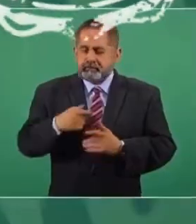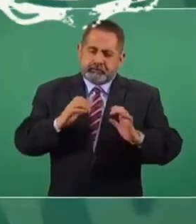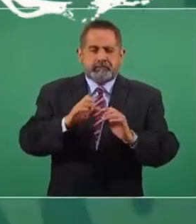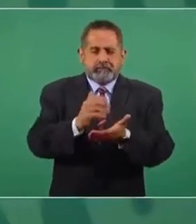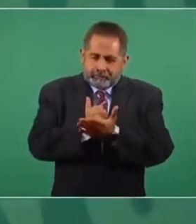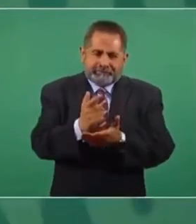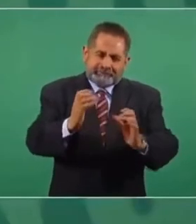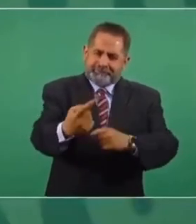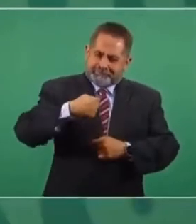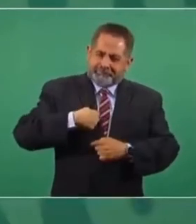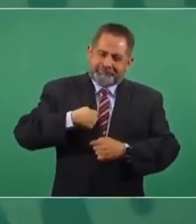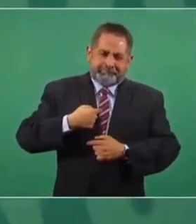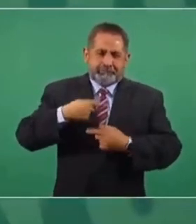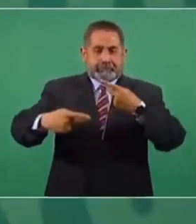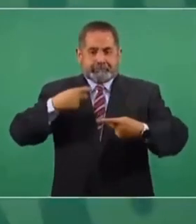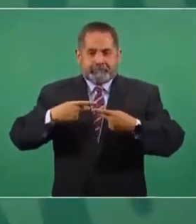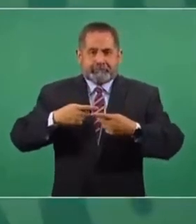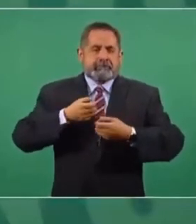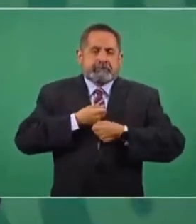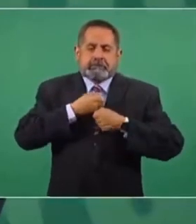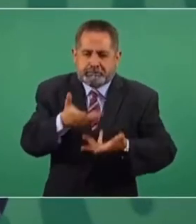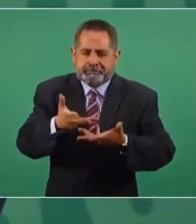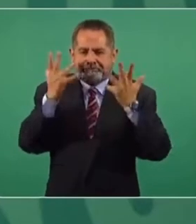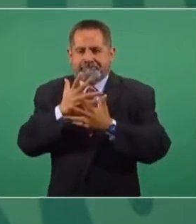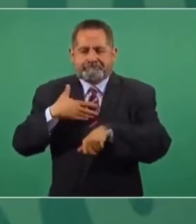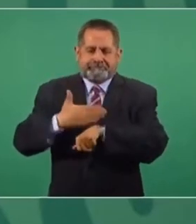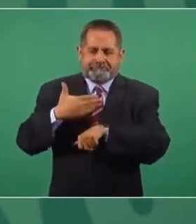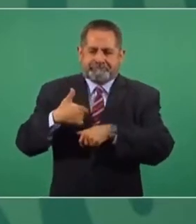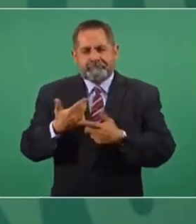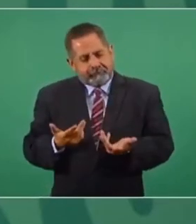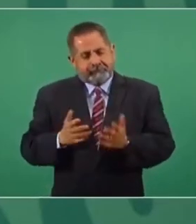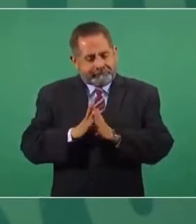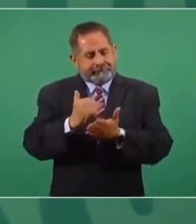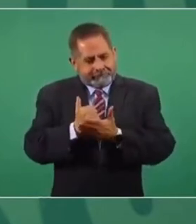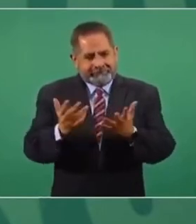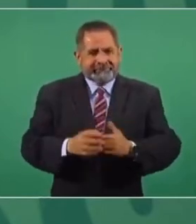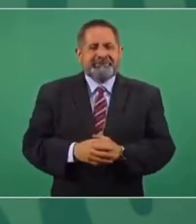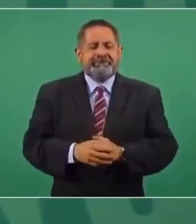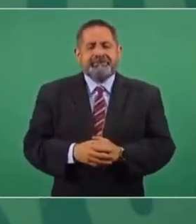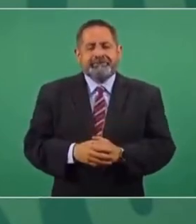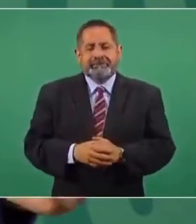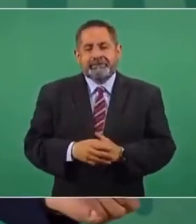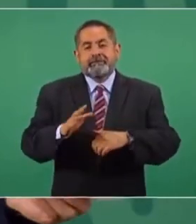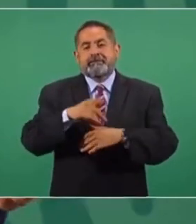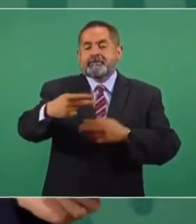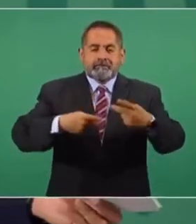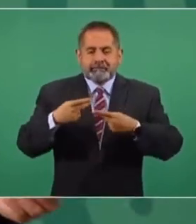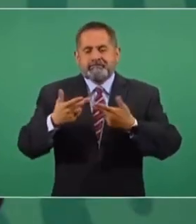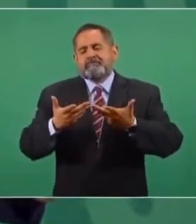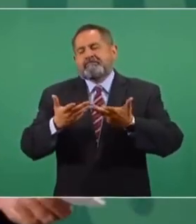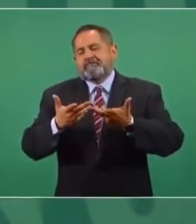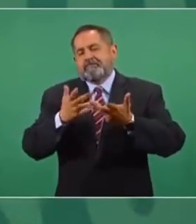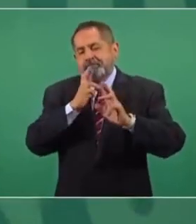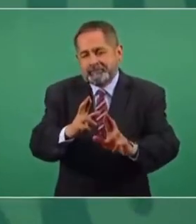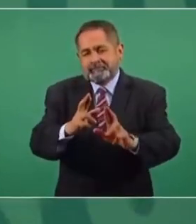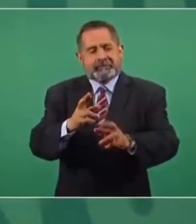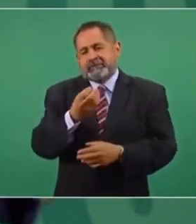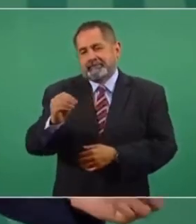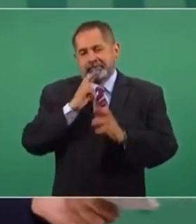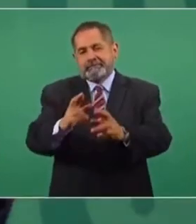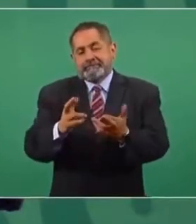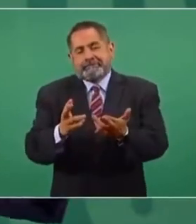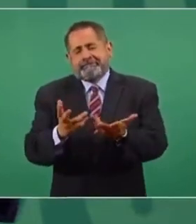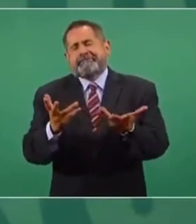y ayúdenme. Ustedes, no me pregunten cosas que sean comprometedoras. Porque si ustedes me preguntan, pues les tengo que contestar. Si